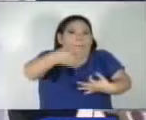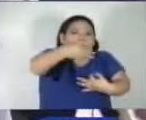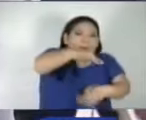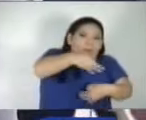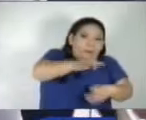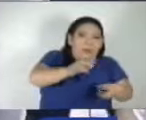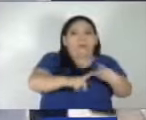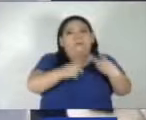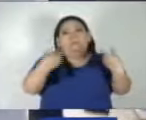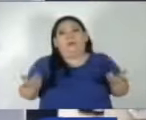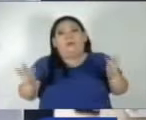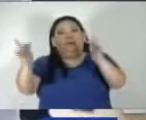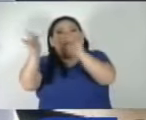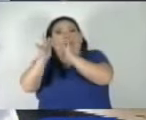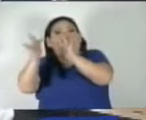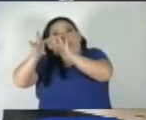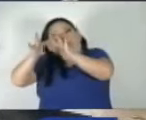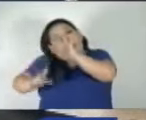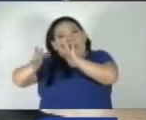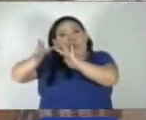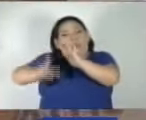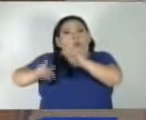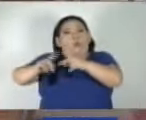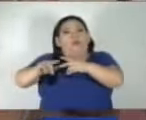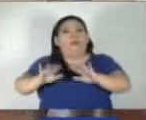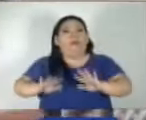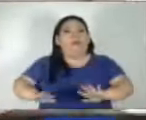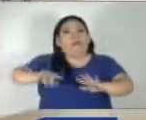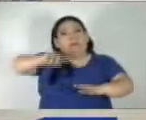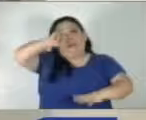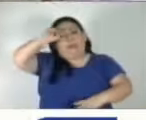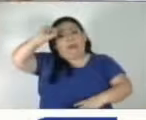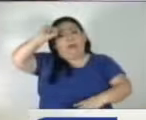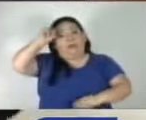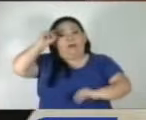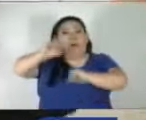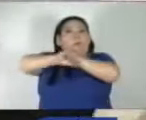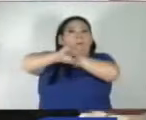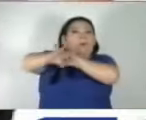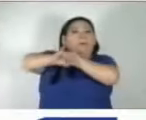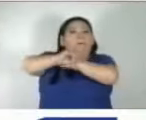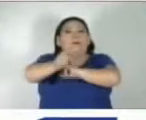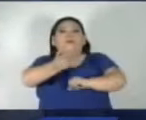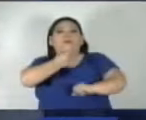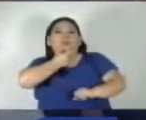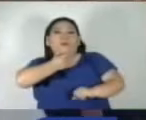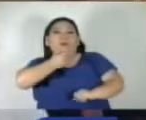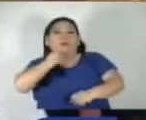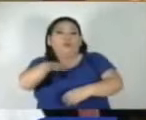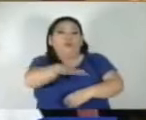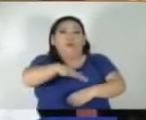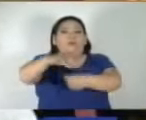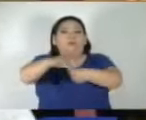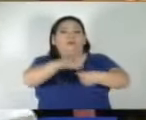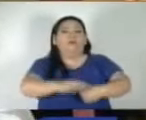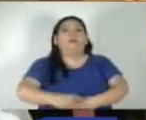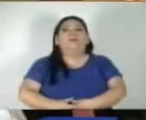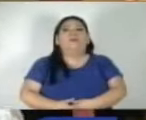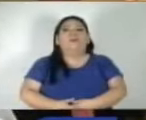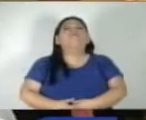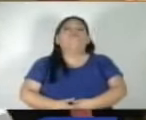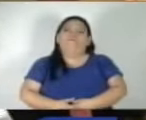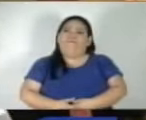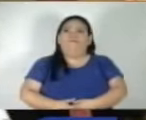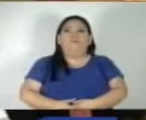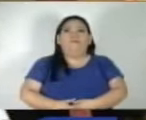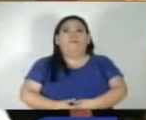elecciones, como la falta de papelería sin conexión a Internet y la lentitud al momento de transmitir la información de los